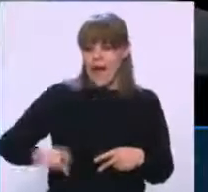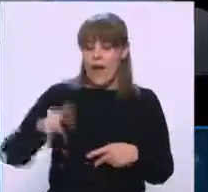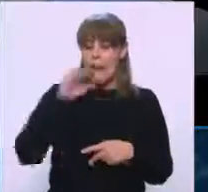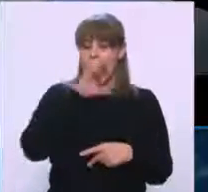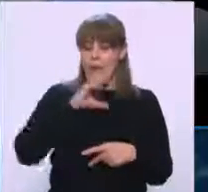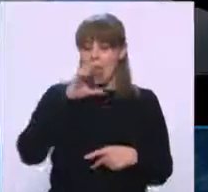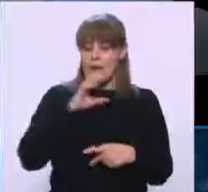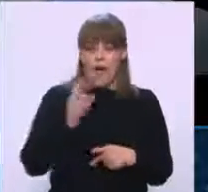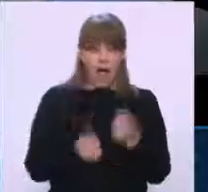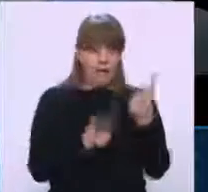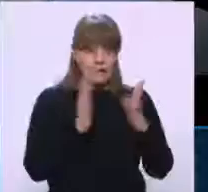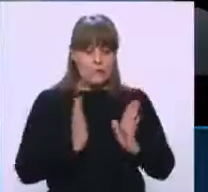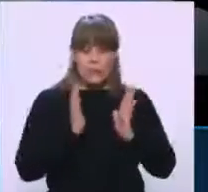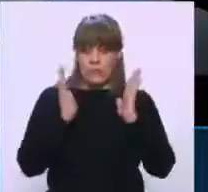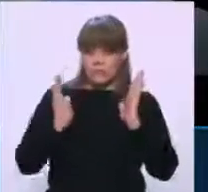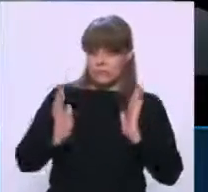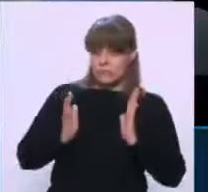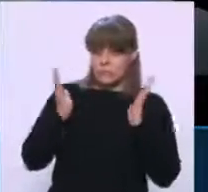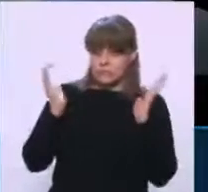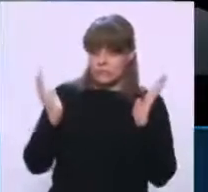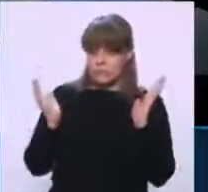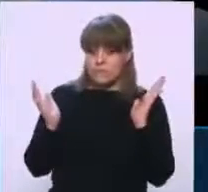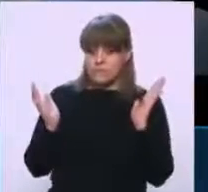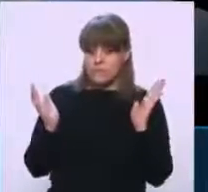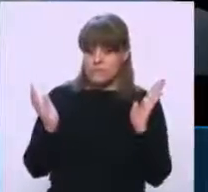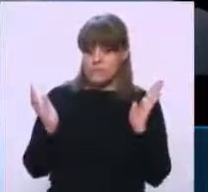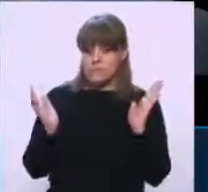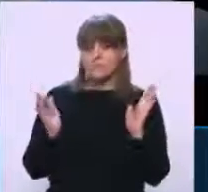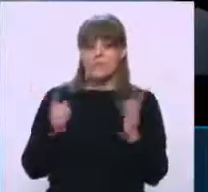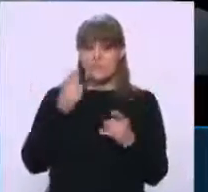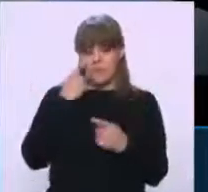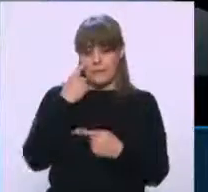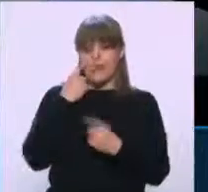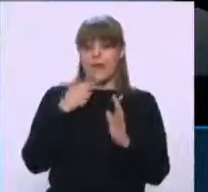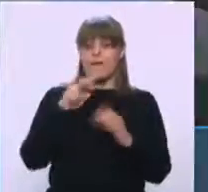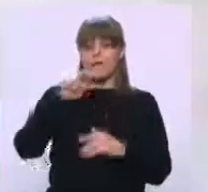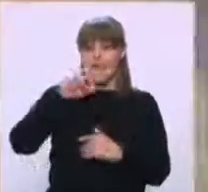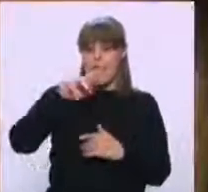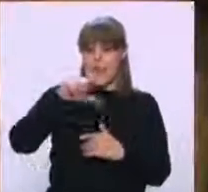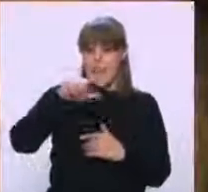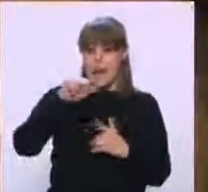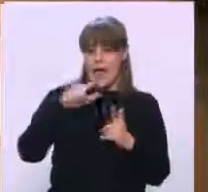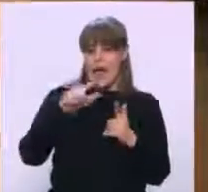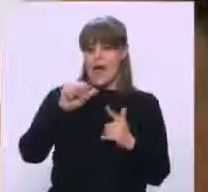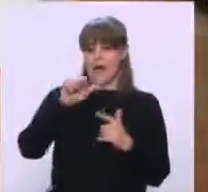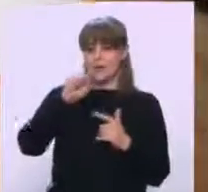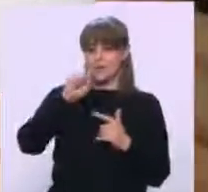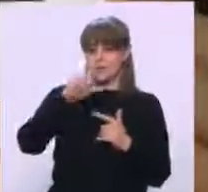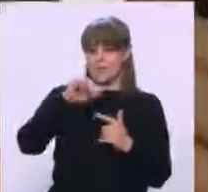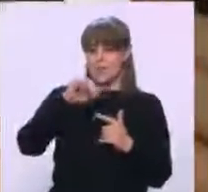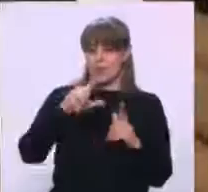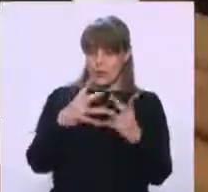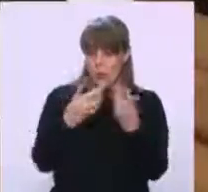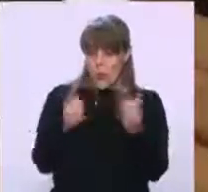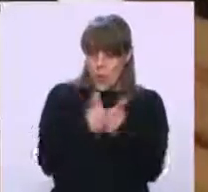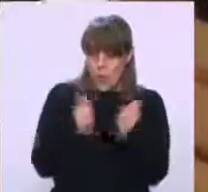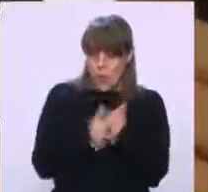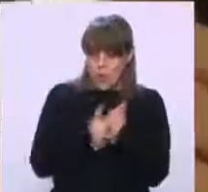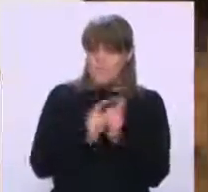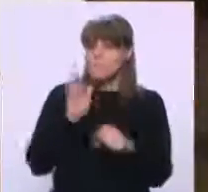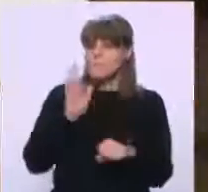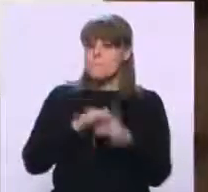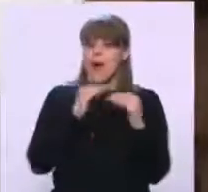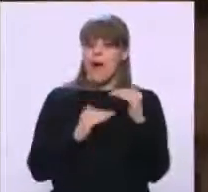sorpresa de propios y extraños, pues mira, por ejemplo, en la encuesta de Varela y Asociados, la persona más posicionada